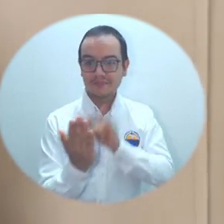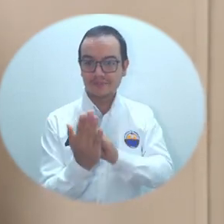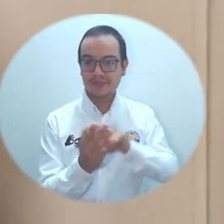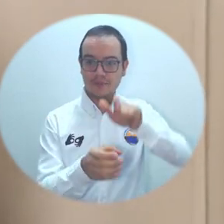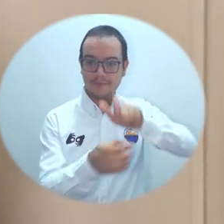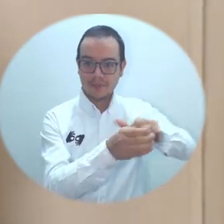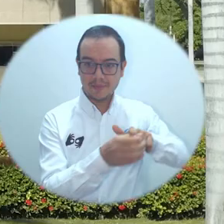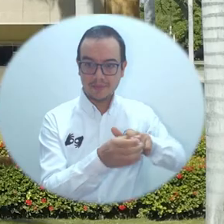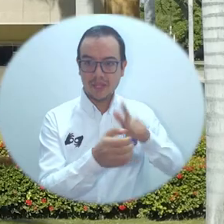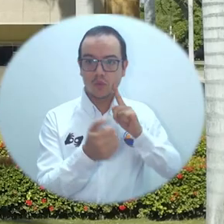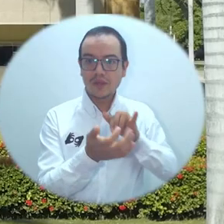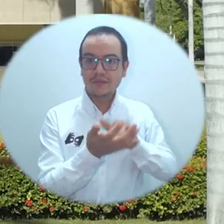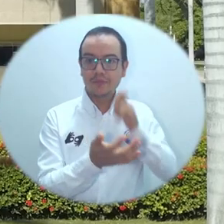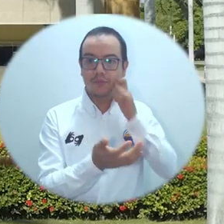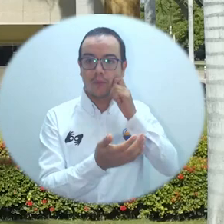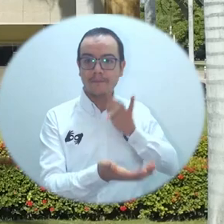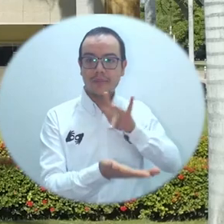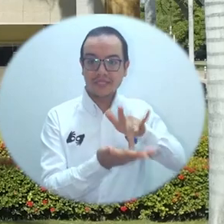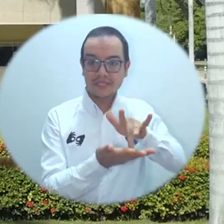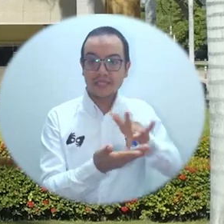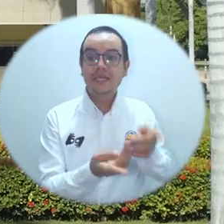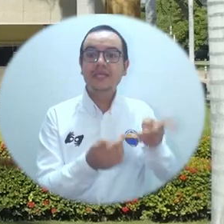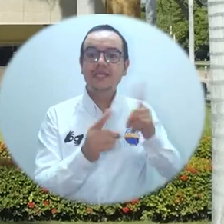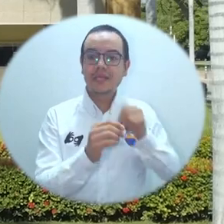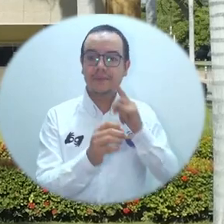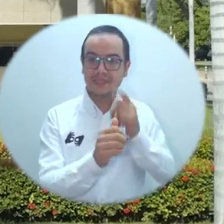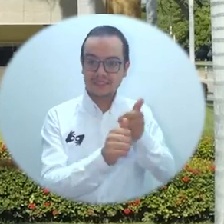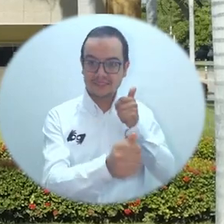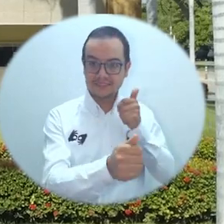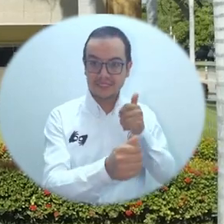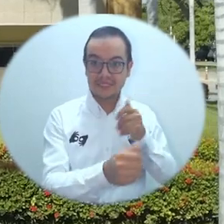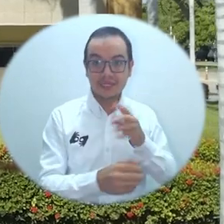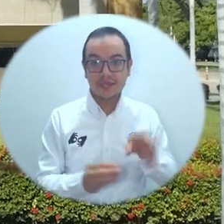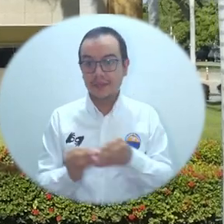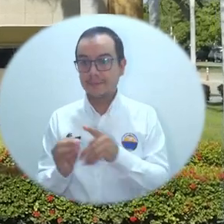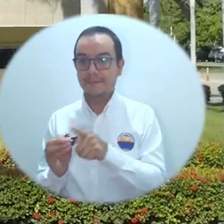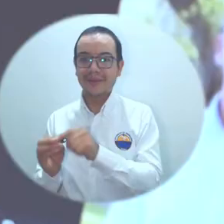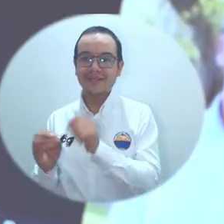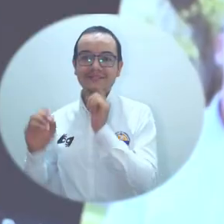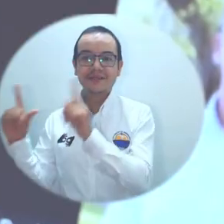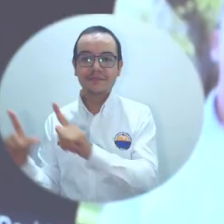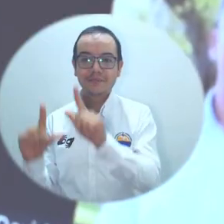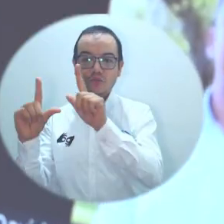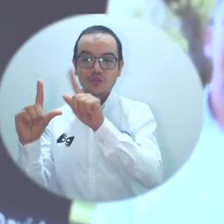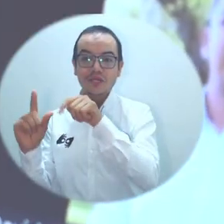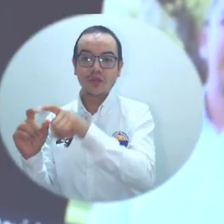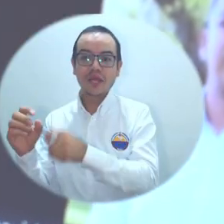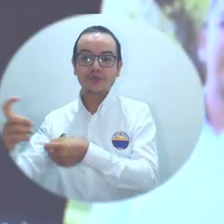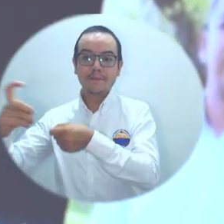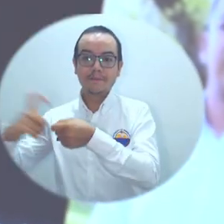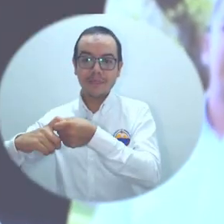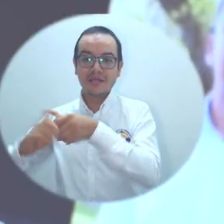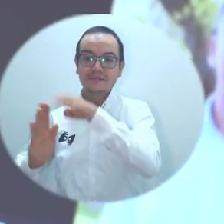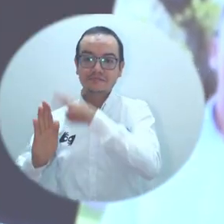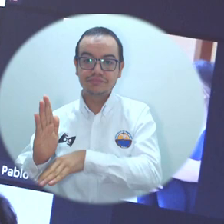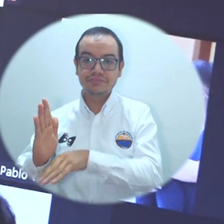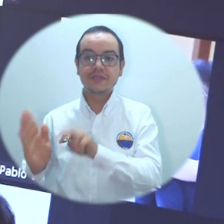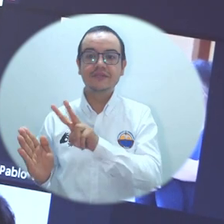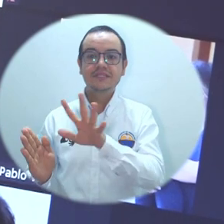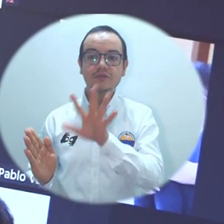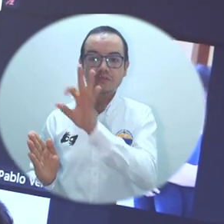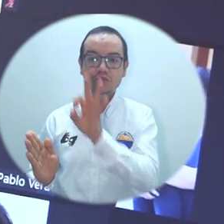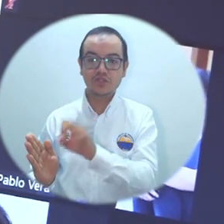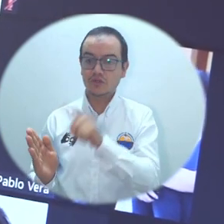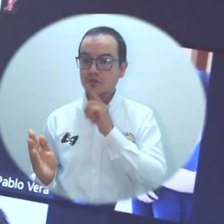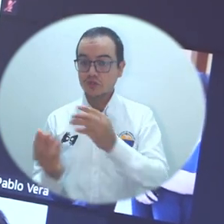tanto presenciales como a distancia, y un 25% para los estudiantes de posgrado. Esta propuesta fue aprobada por la mayoría del